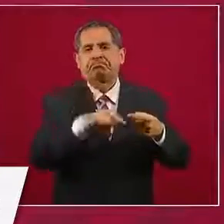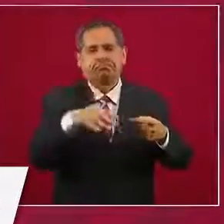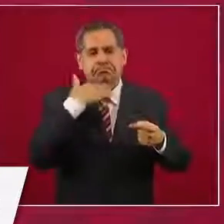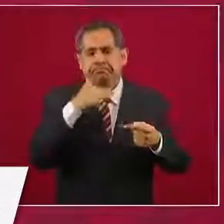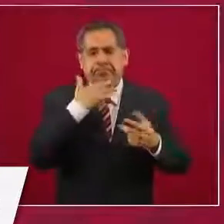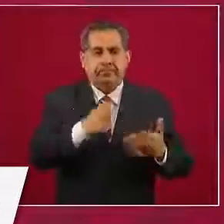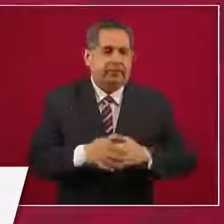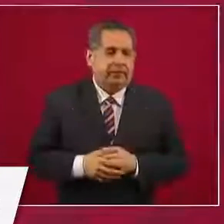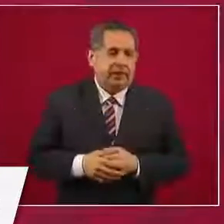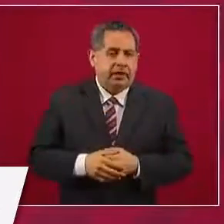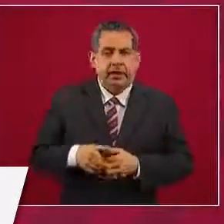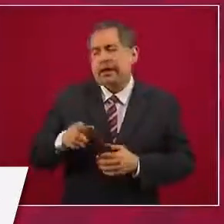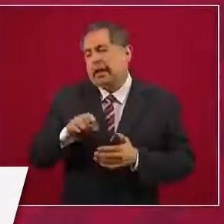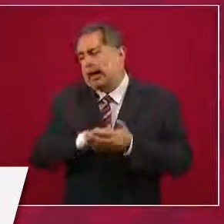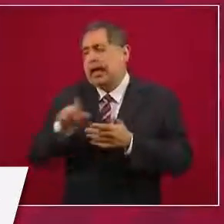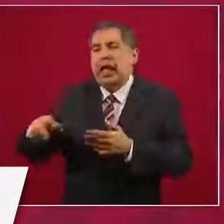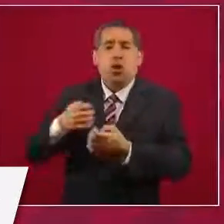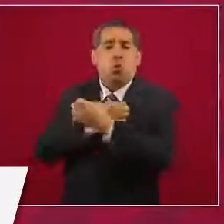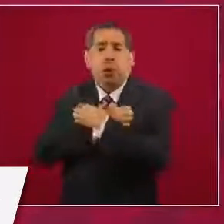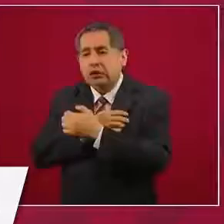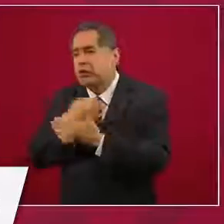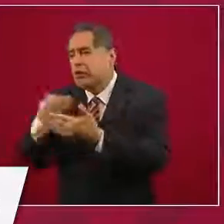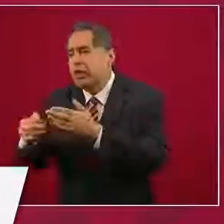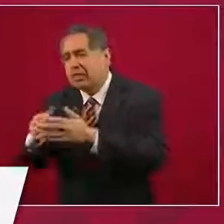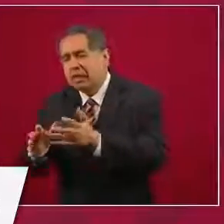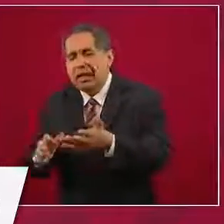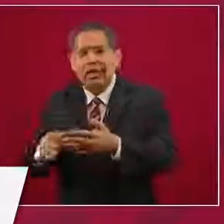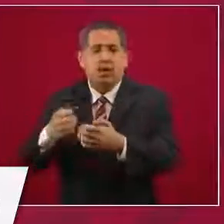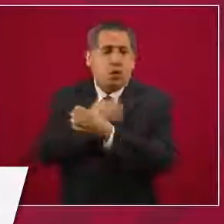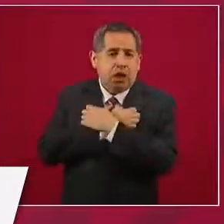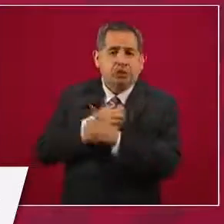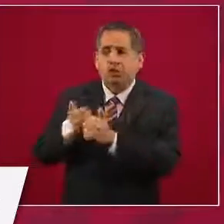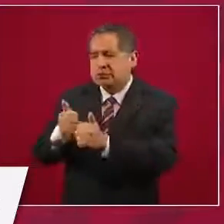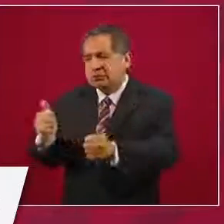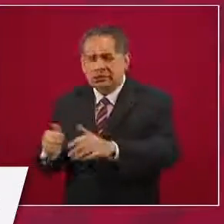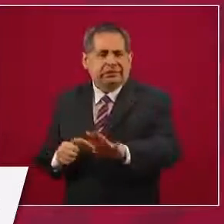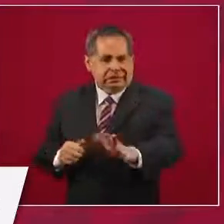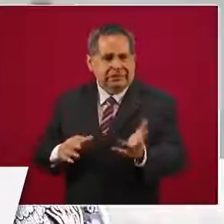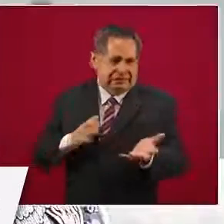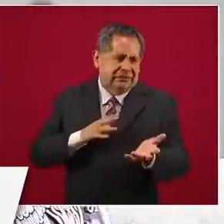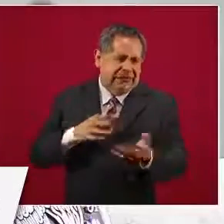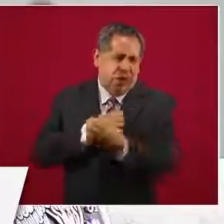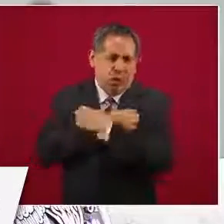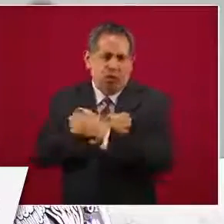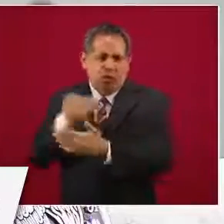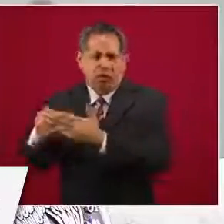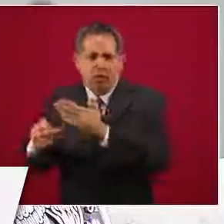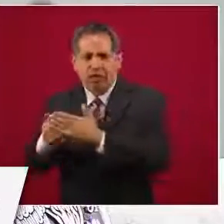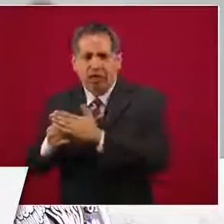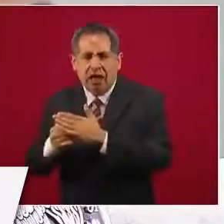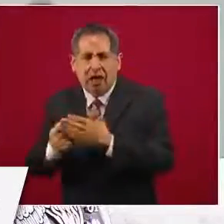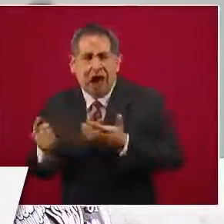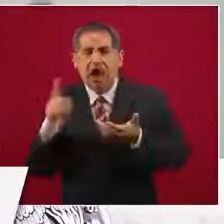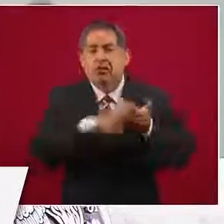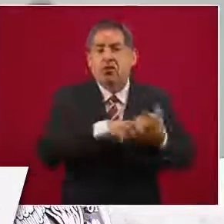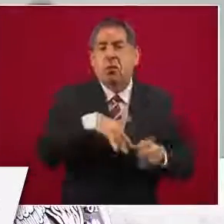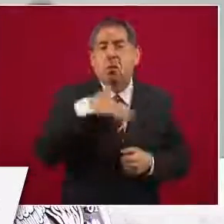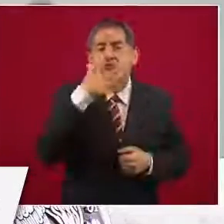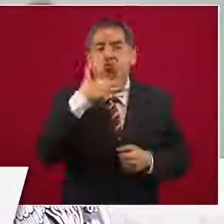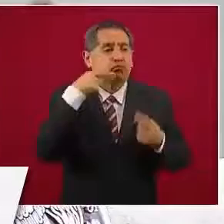Que la educación, el atraso educativo, sí, que se origina por la